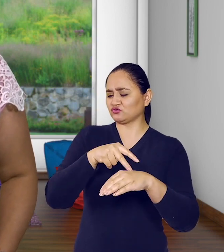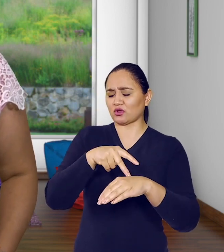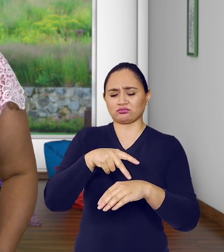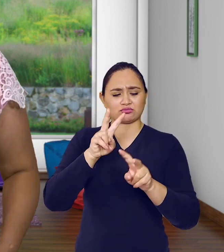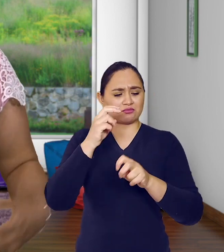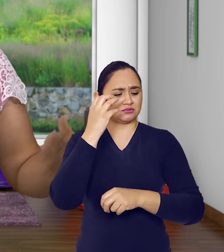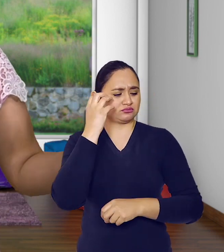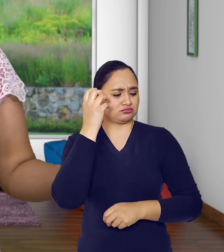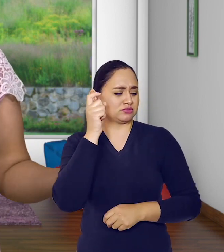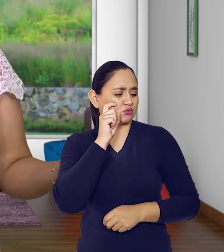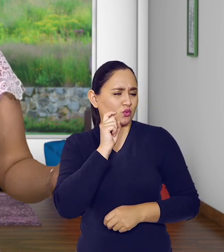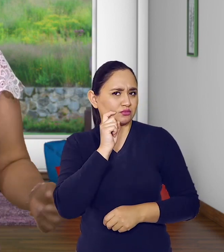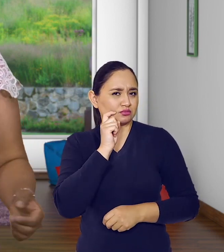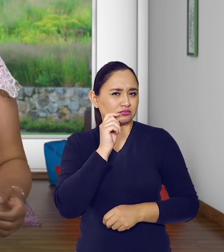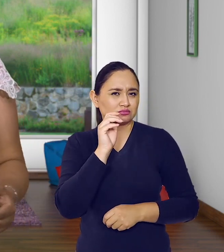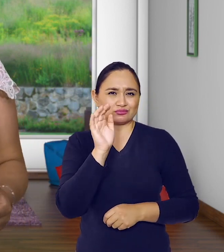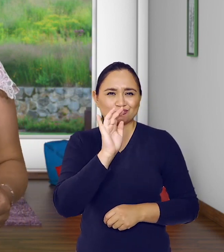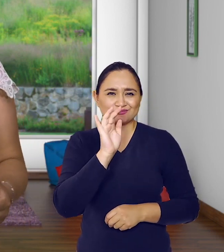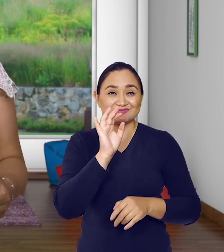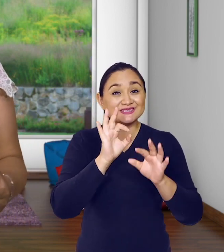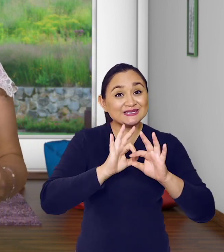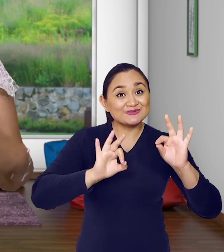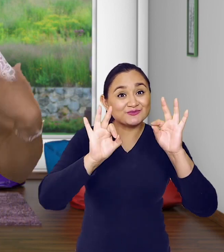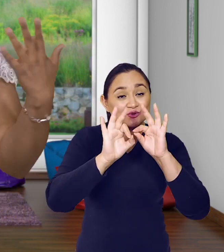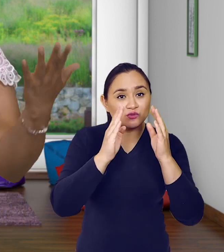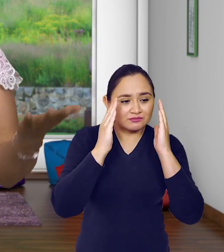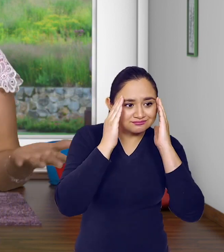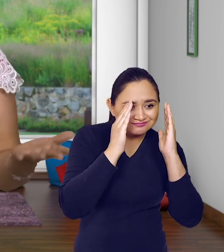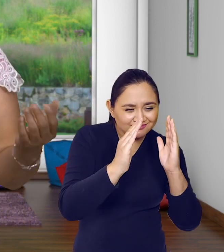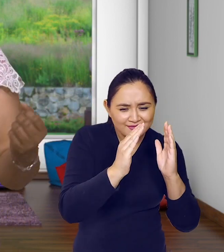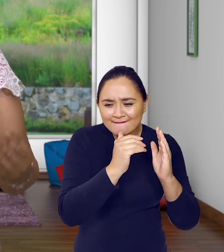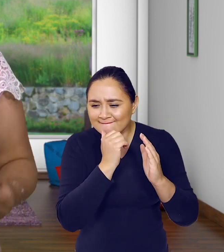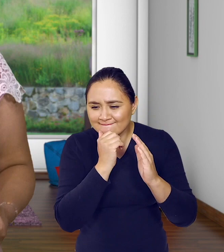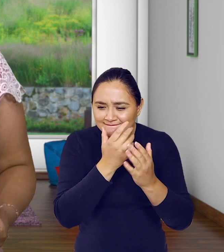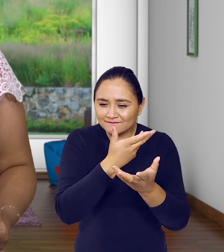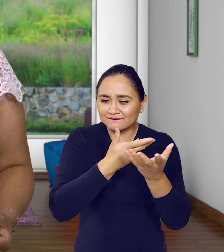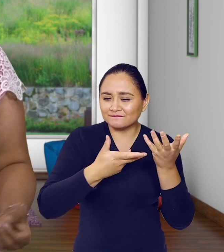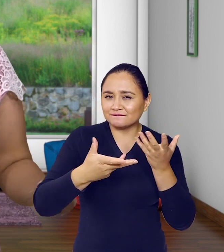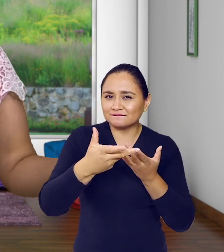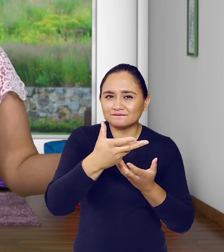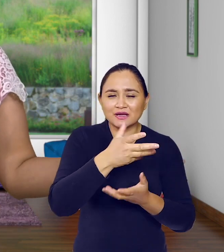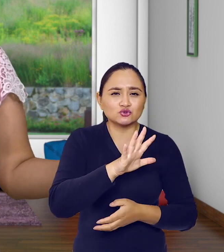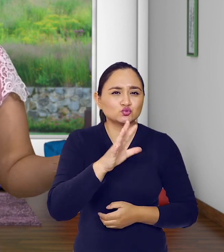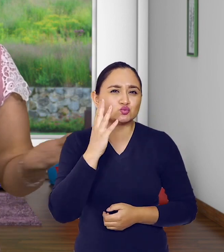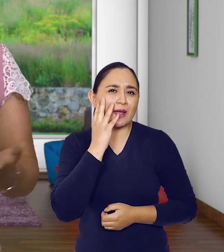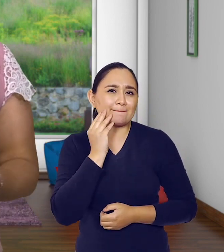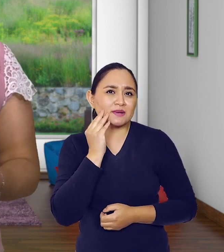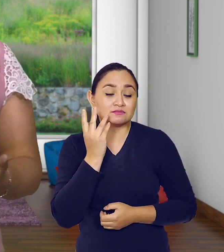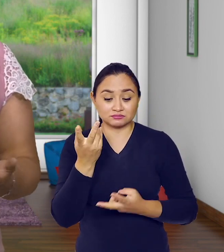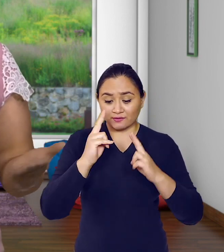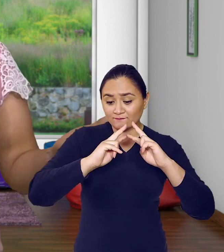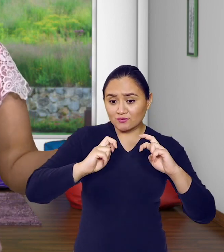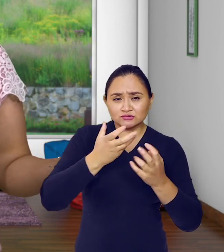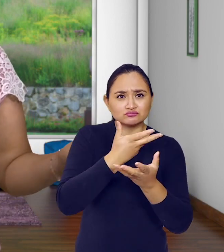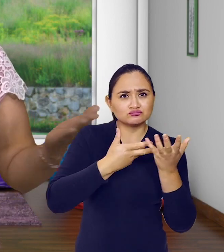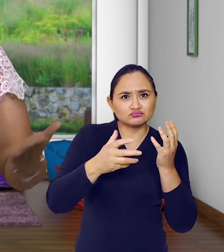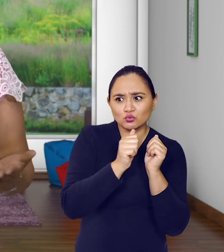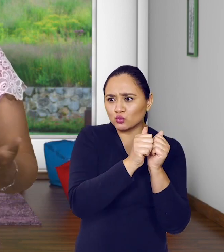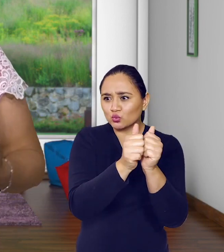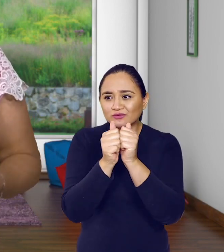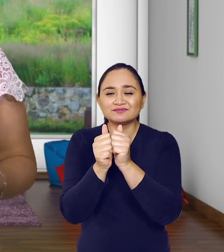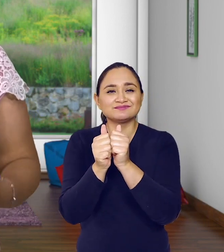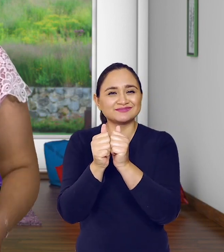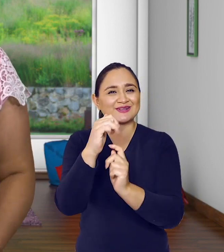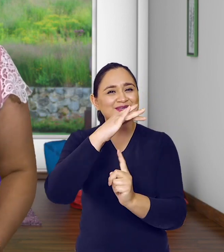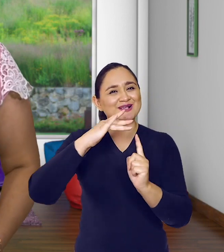hijas e hijos. Lo importante es escuchar sus inquietudes, compartir sus experiencias, buscar información en conjunto y generar un